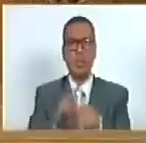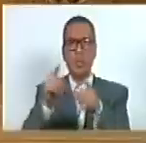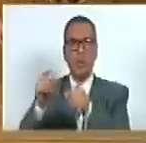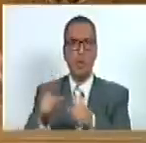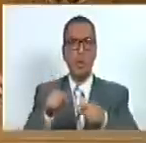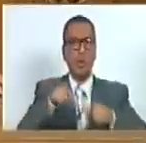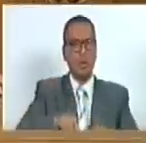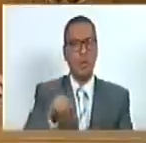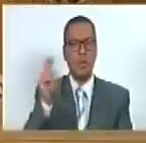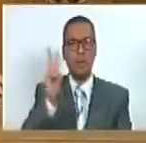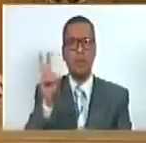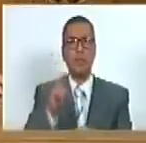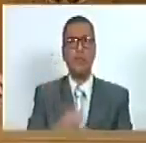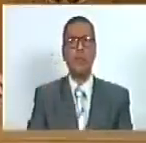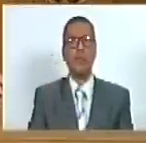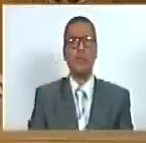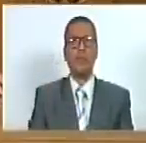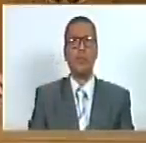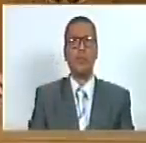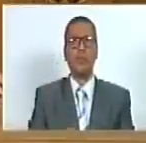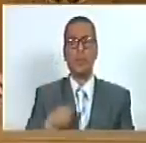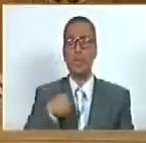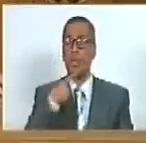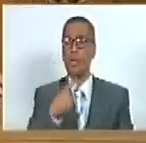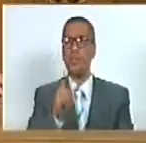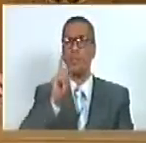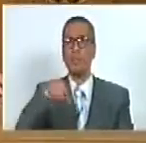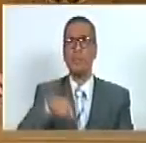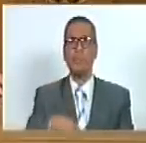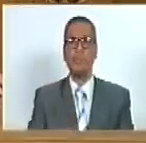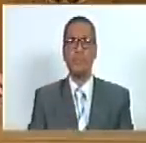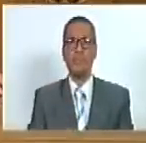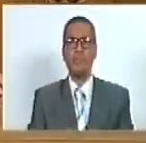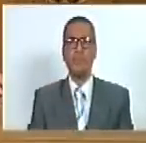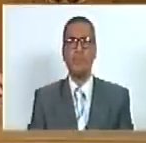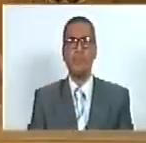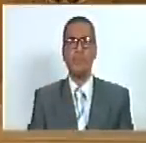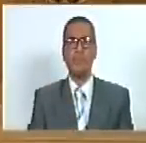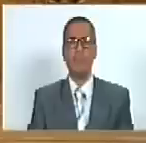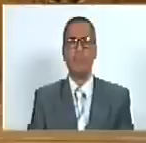economía del país. Y hay que decir además que